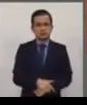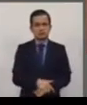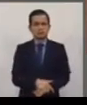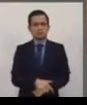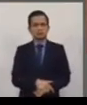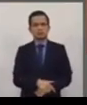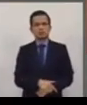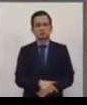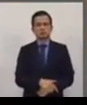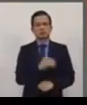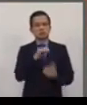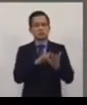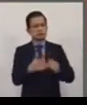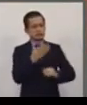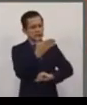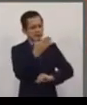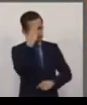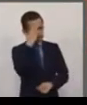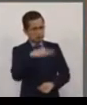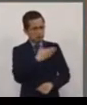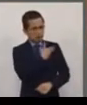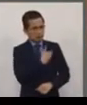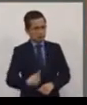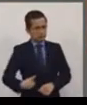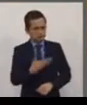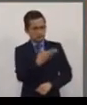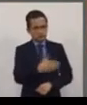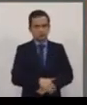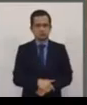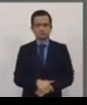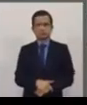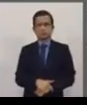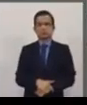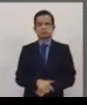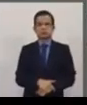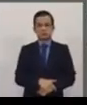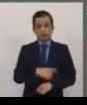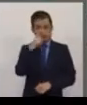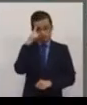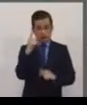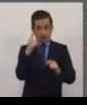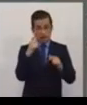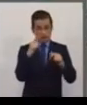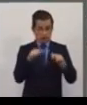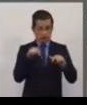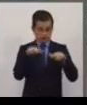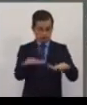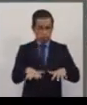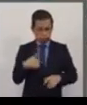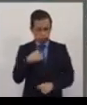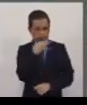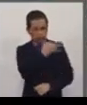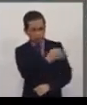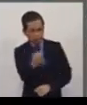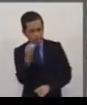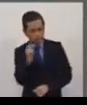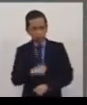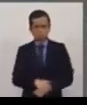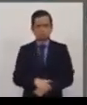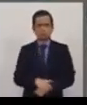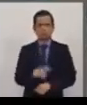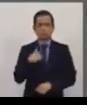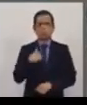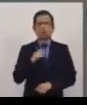Muchas gracias, señora presidenta. Para información del pleno, les quiero informar que he entregado unas